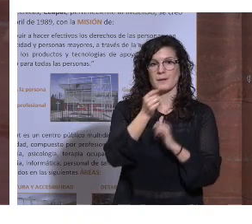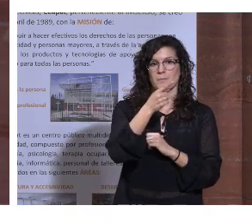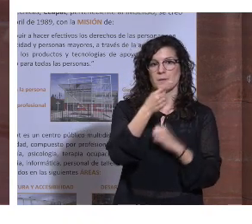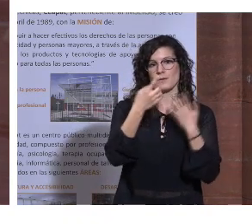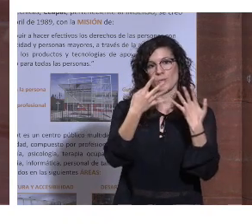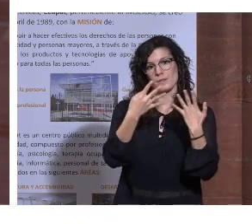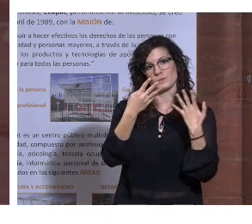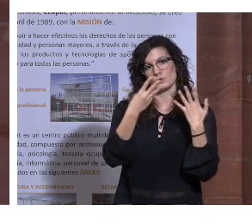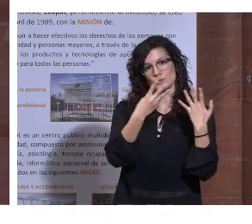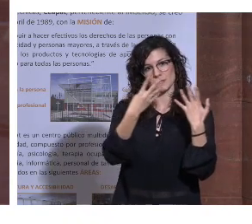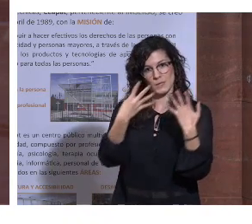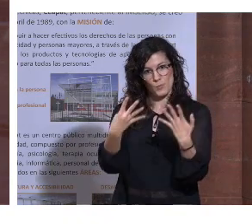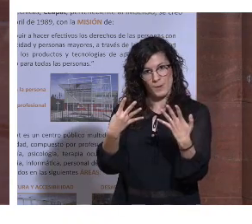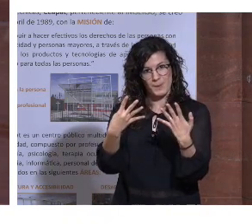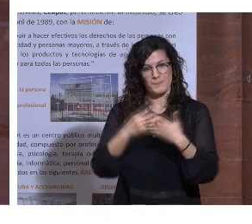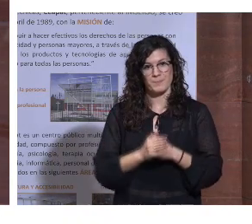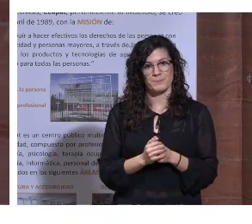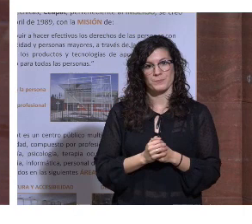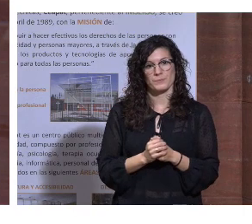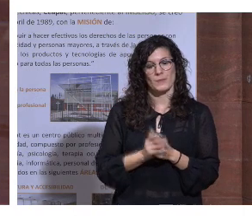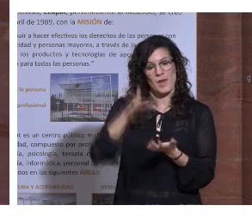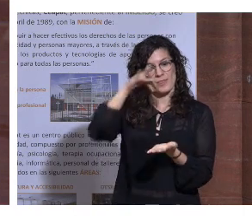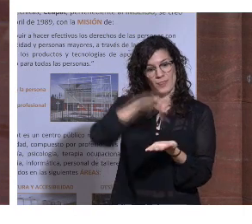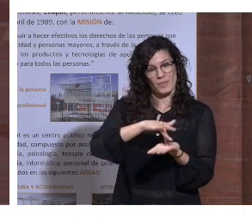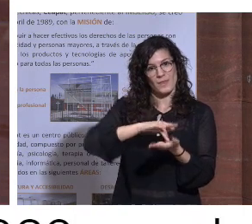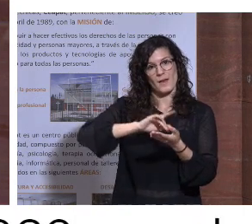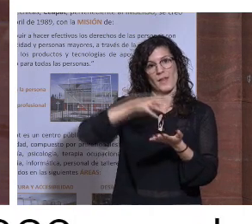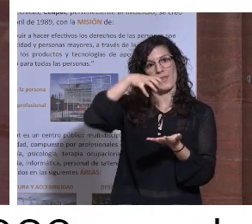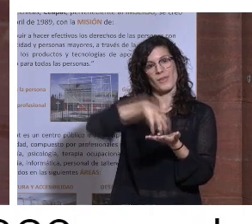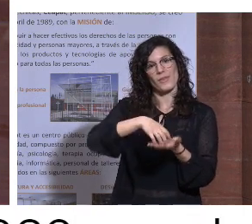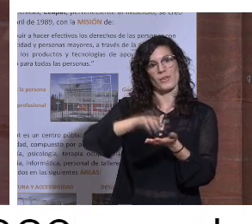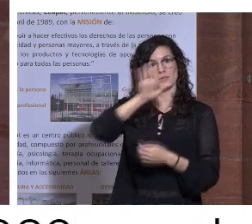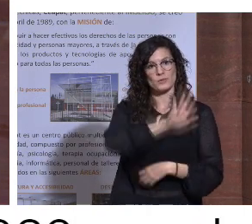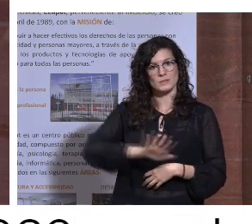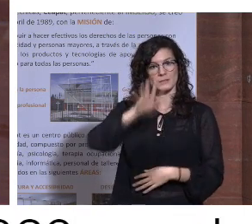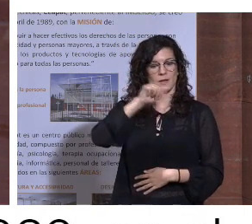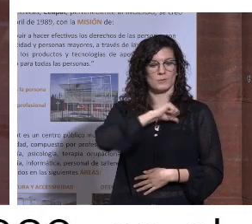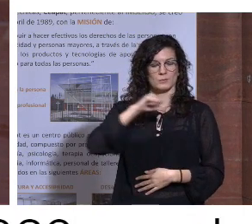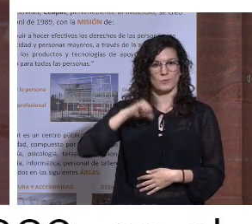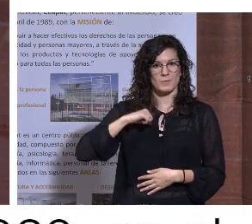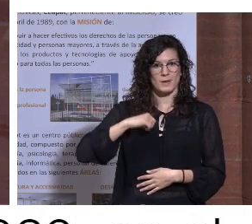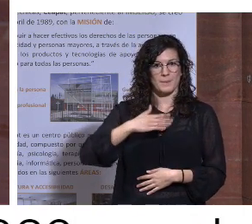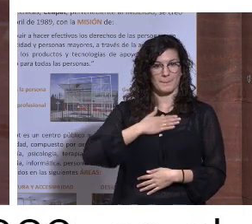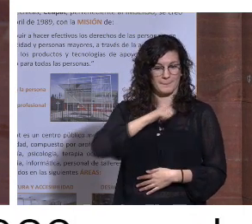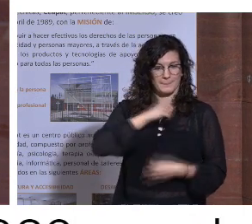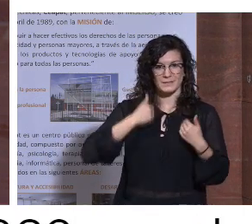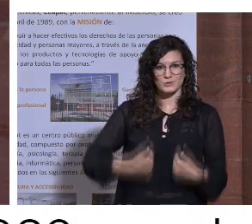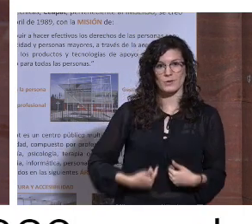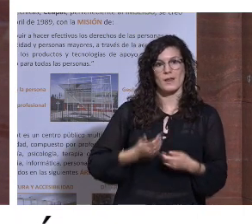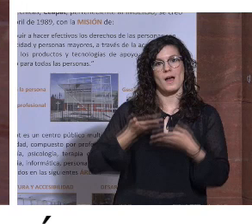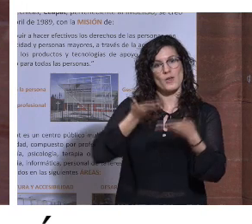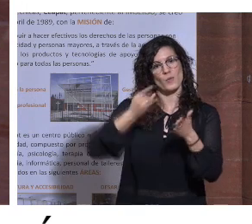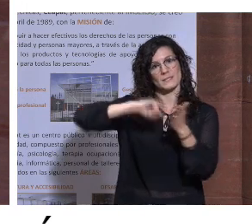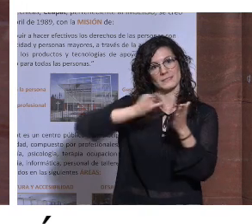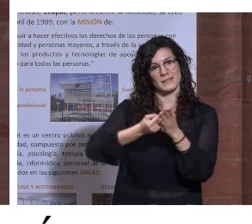1989, en el día en que se pone en marcha el Centro Estatal de Autonomía Personal y Ayudas Técnicas, CEAPAT, quiero expresar